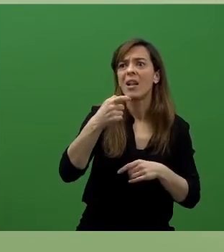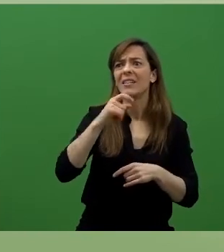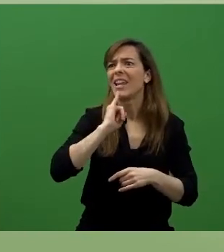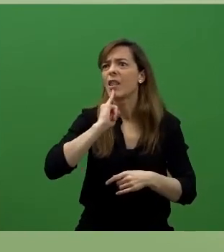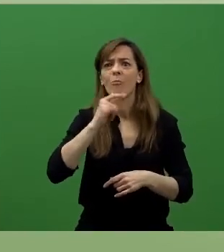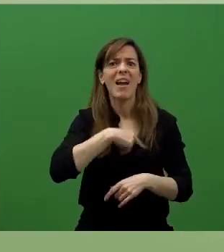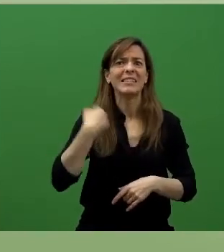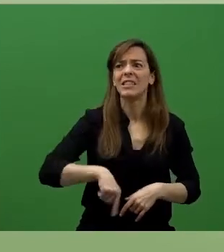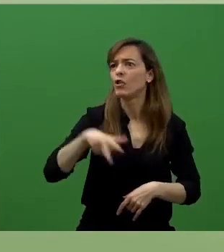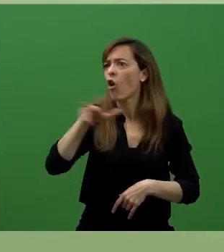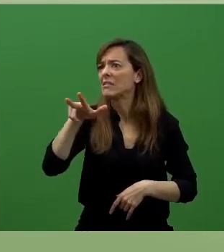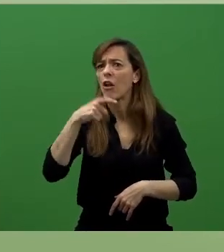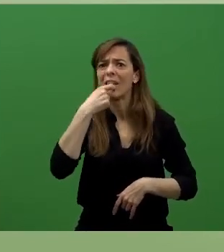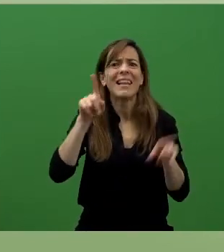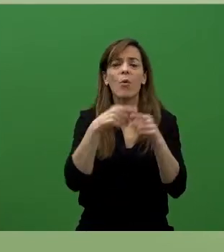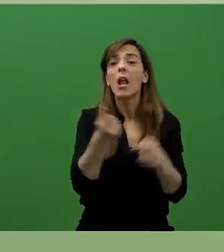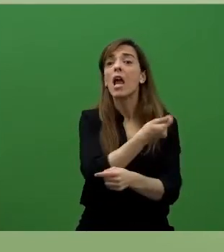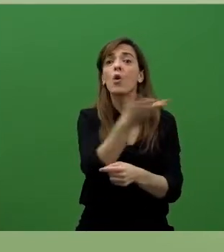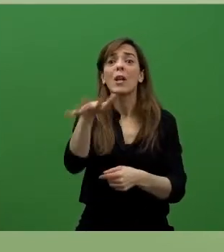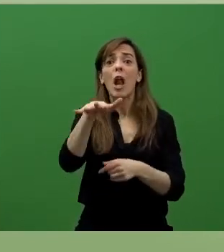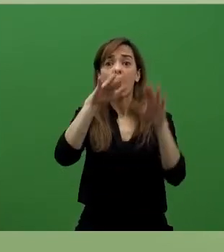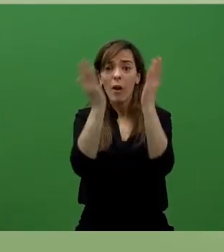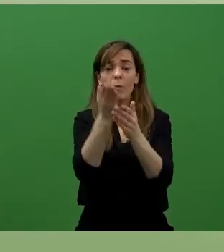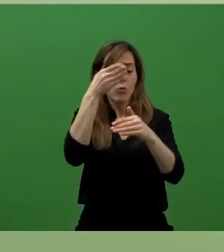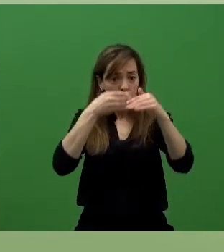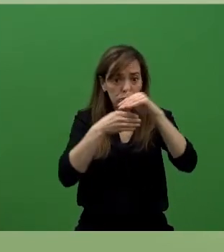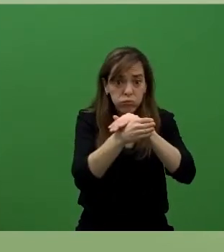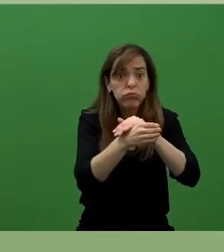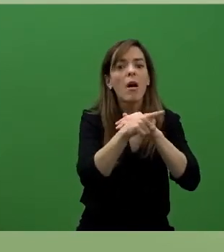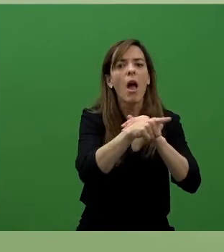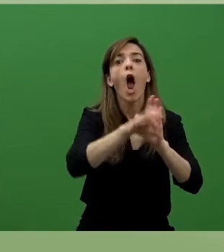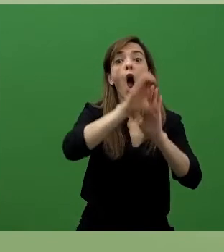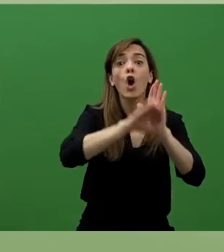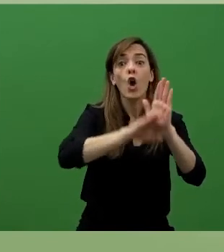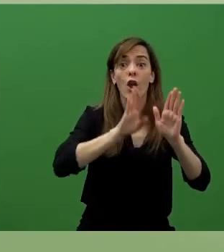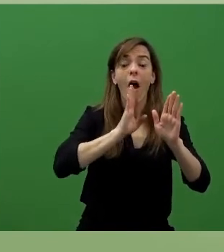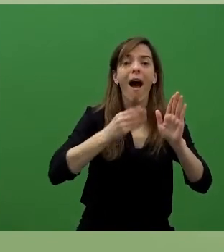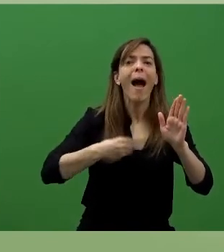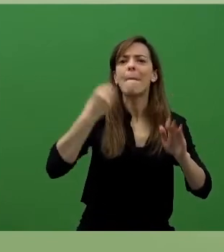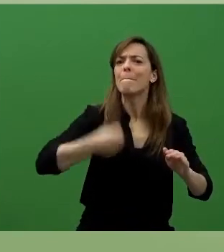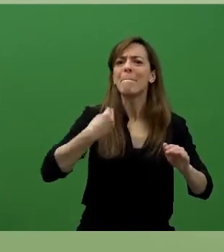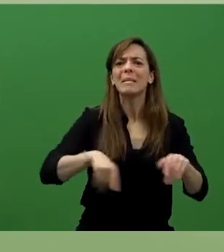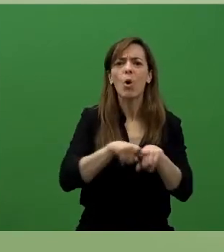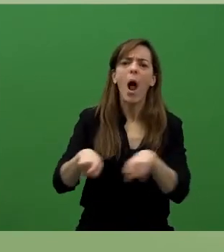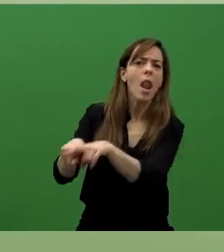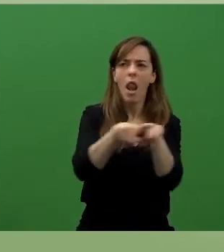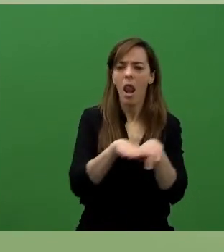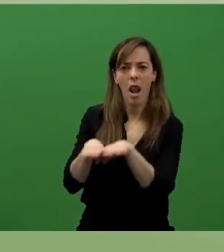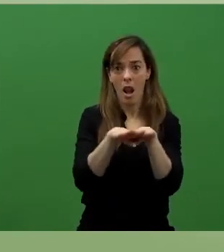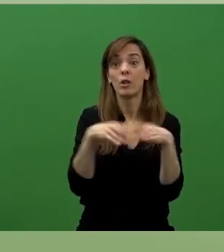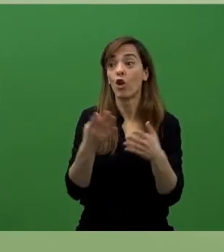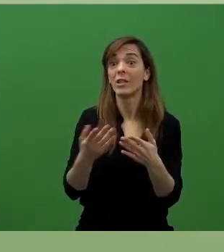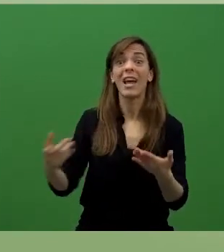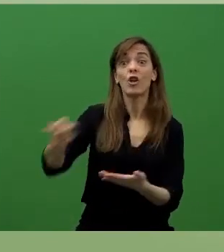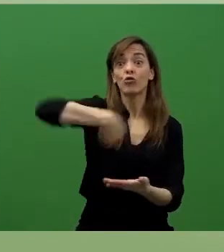chino. En cualquier parte del mundo, cuando entregue esta descripción en su idioma, al final habrá un código que será el mismo para todo el mundo, con lo cual podemos compartir